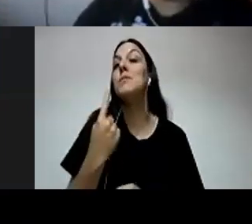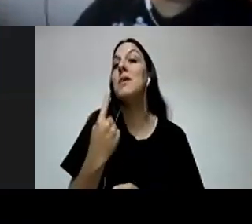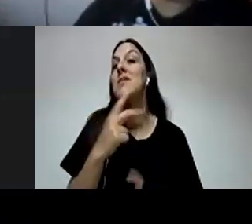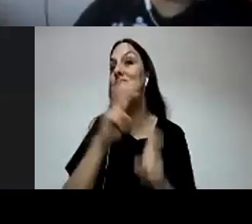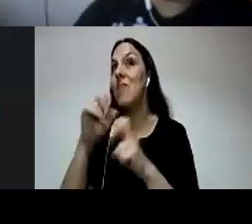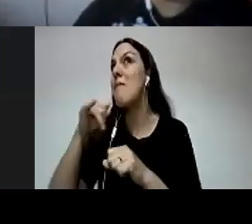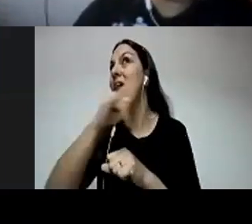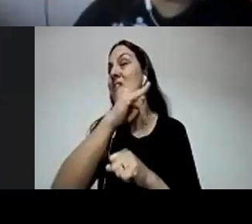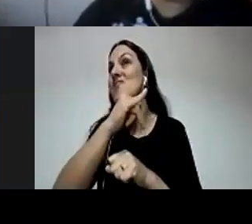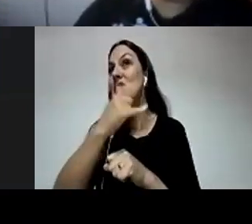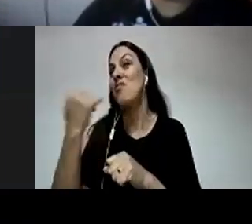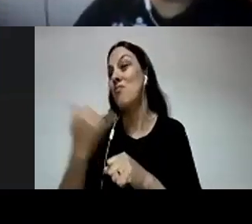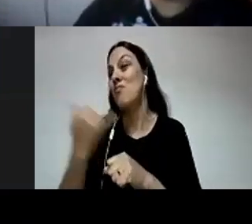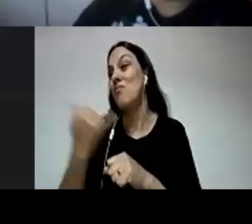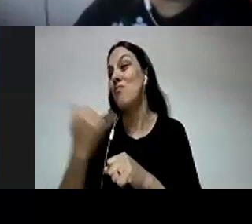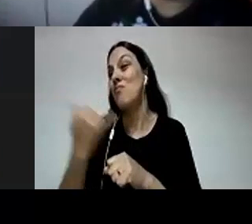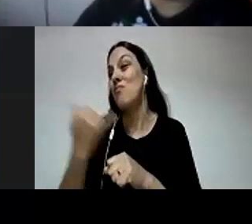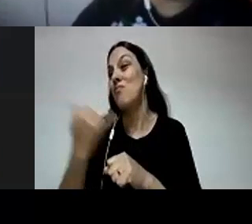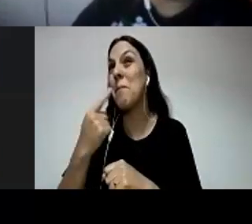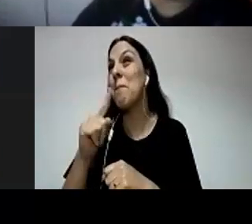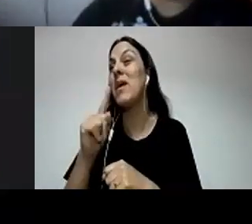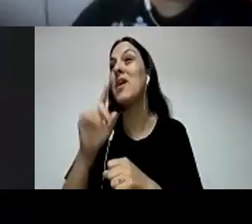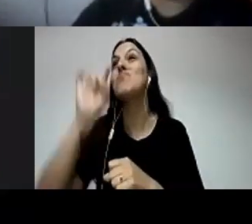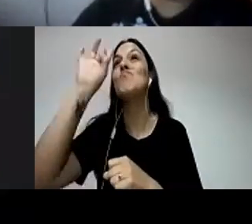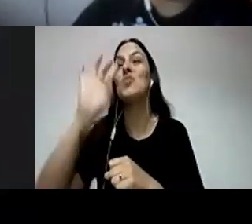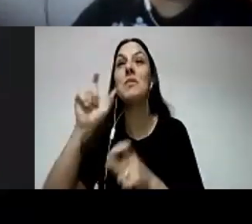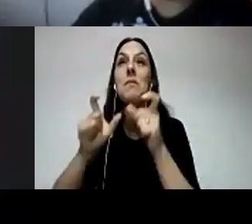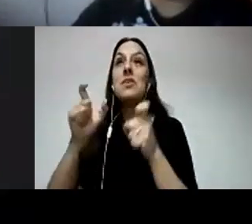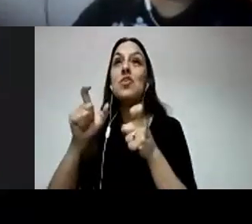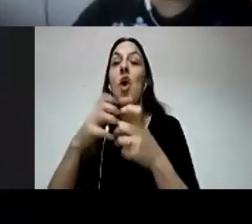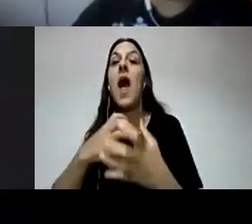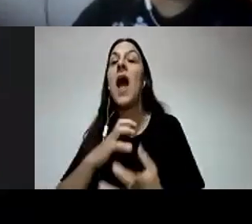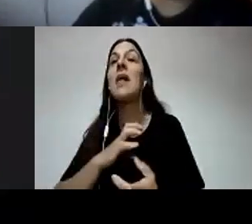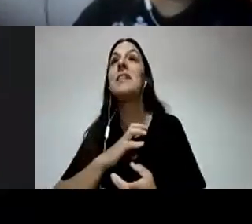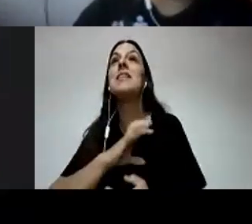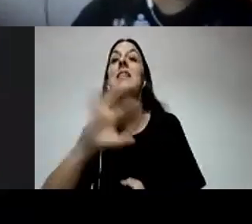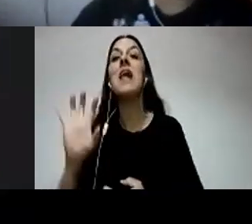está, pero está para las personas trasplantadas,